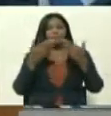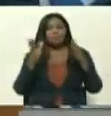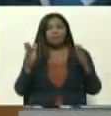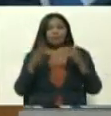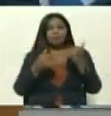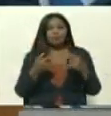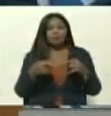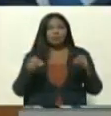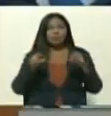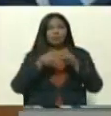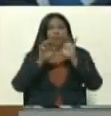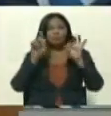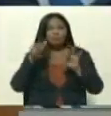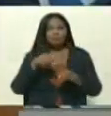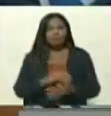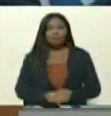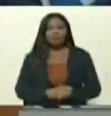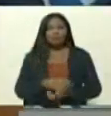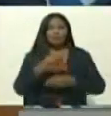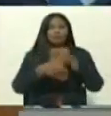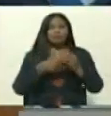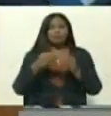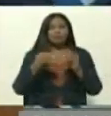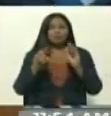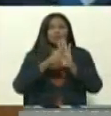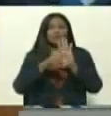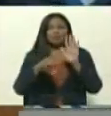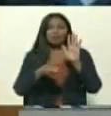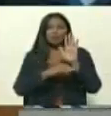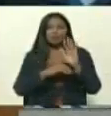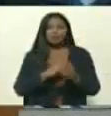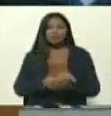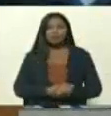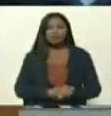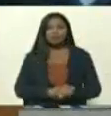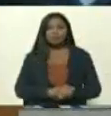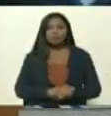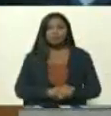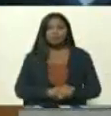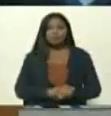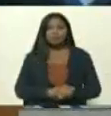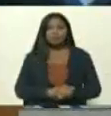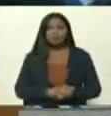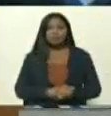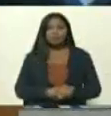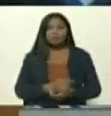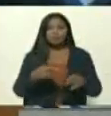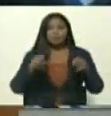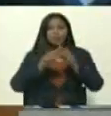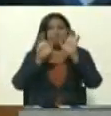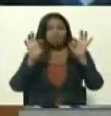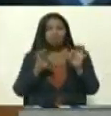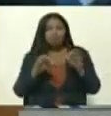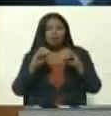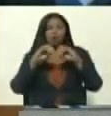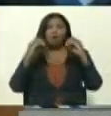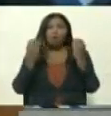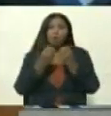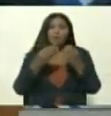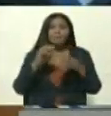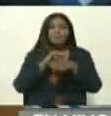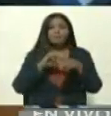cargos de carrera será por concurso público y con los requisitos establecidos, en este caso, en la ley orgánica del Ministerio